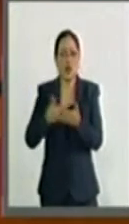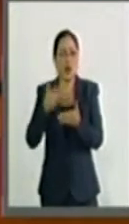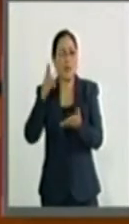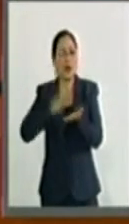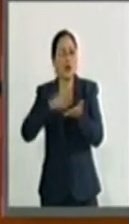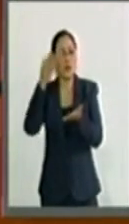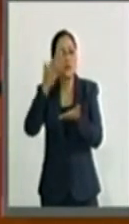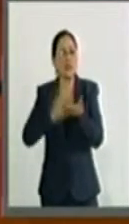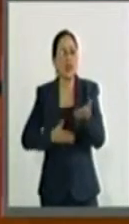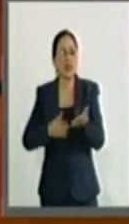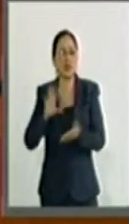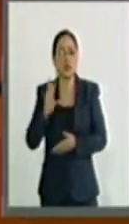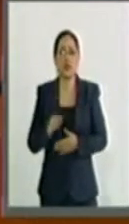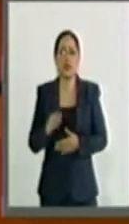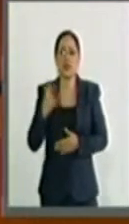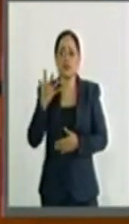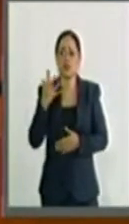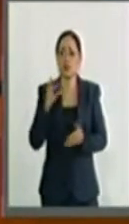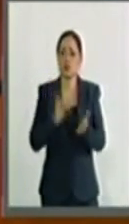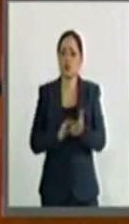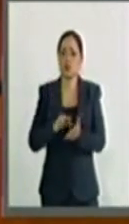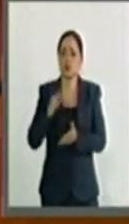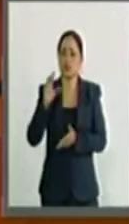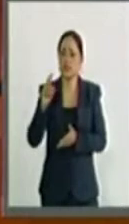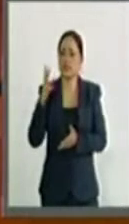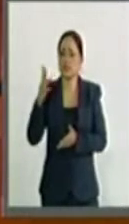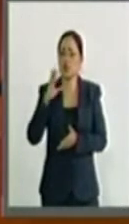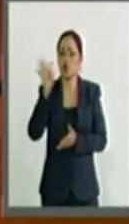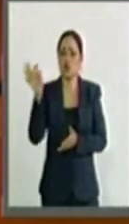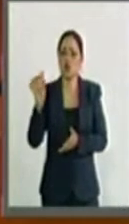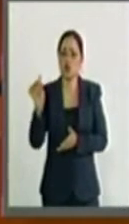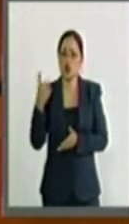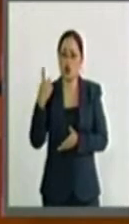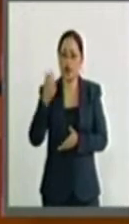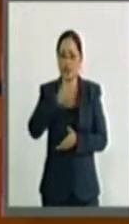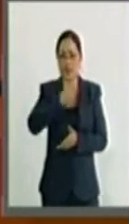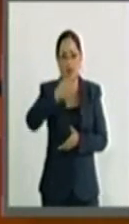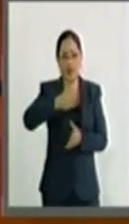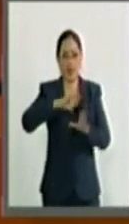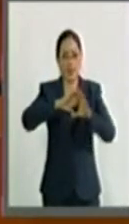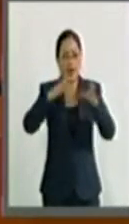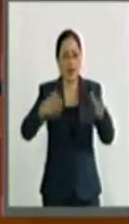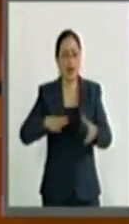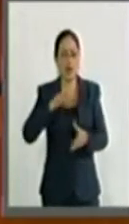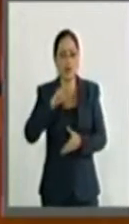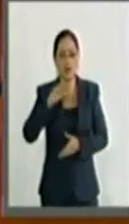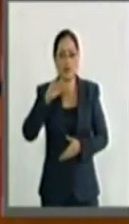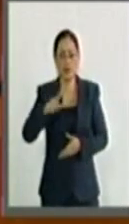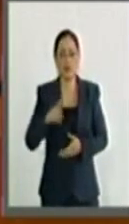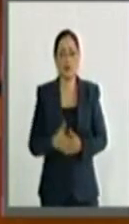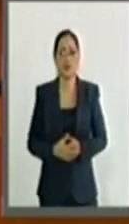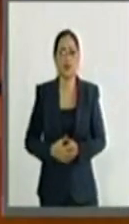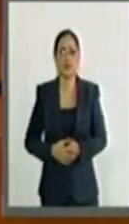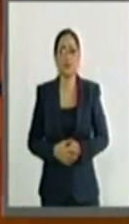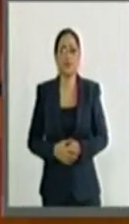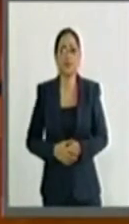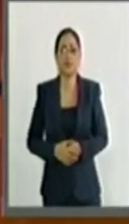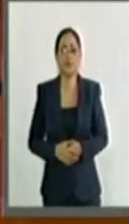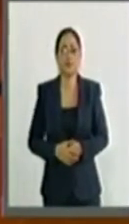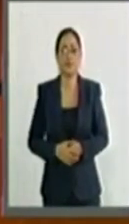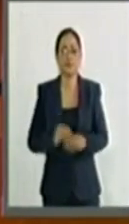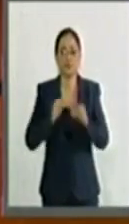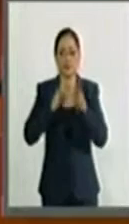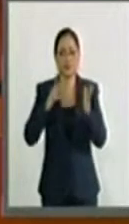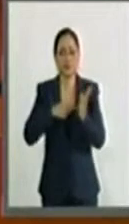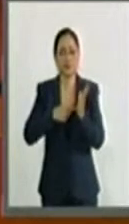decir, 95.35 dólares por barril. Sin lugar a dudas,